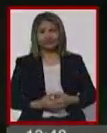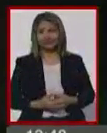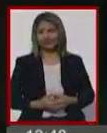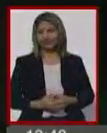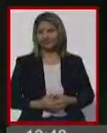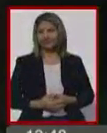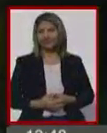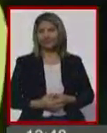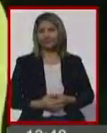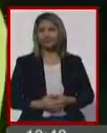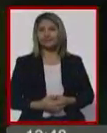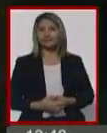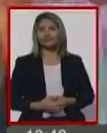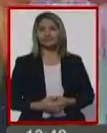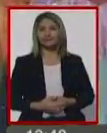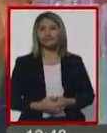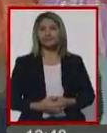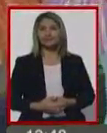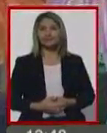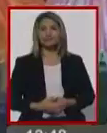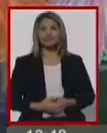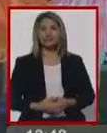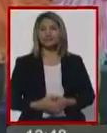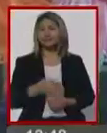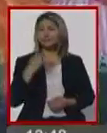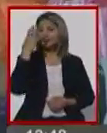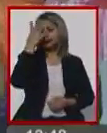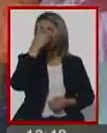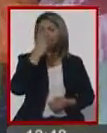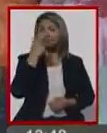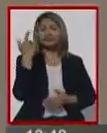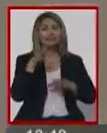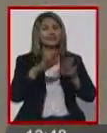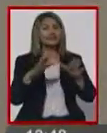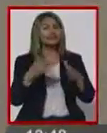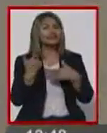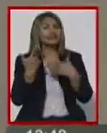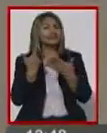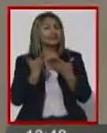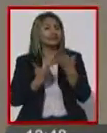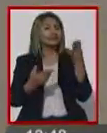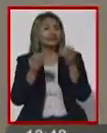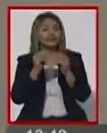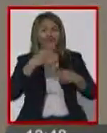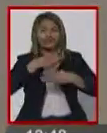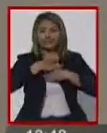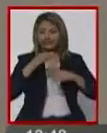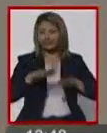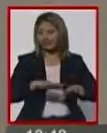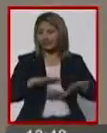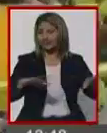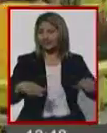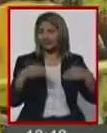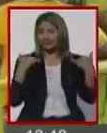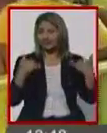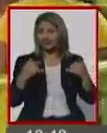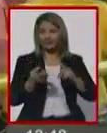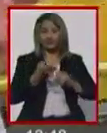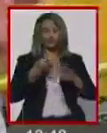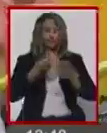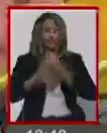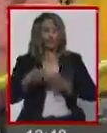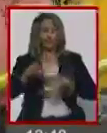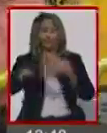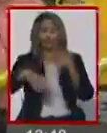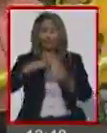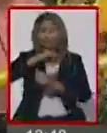ya te toca. ¿Qué es lo más bonito de ser niño de tu etapa? ¿Qué es lo que más te gusta hacer? Jugar con los amigos,